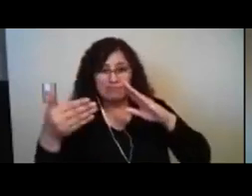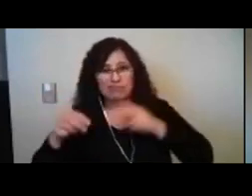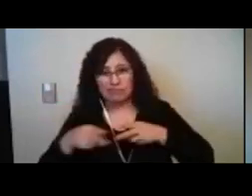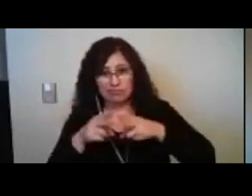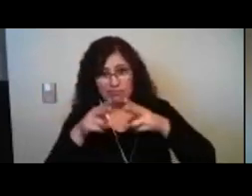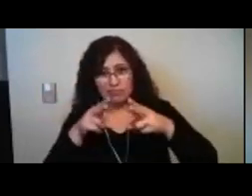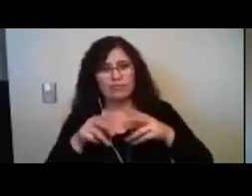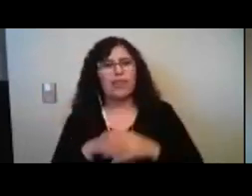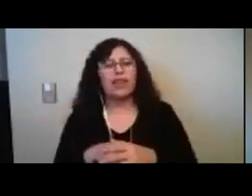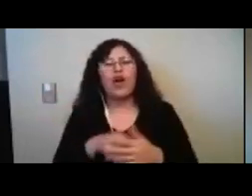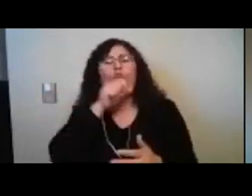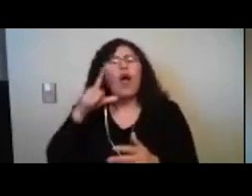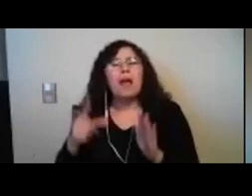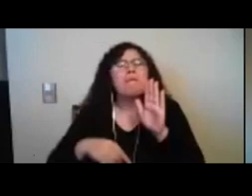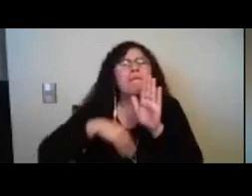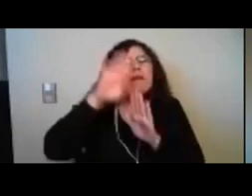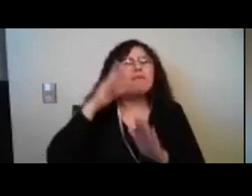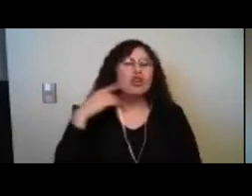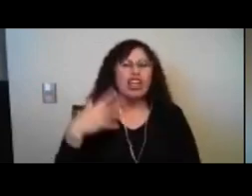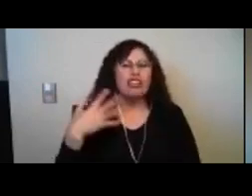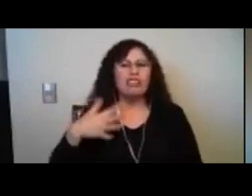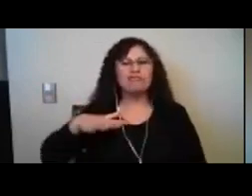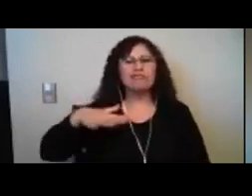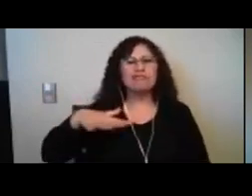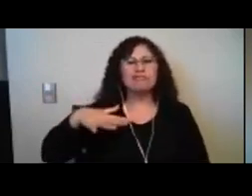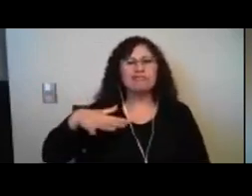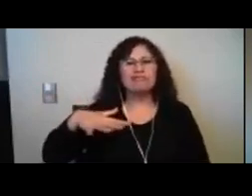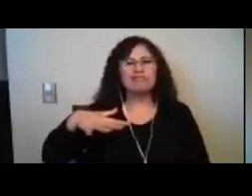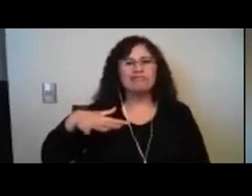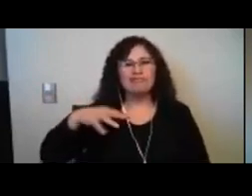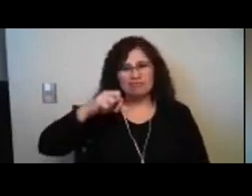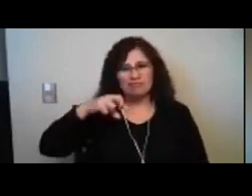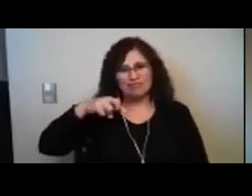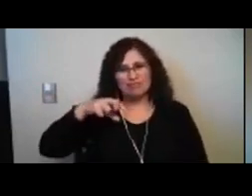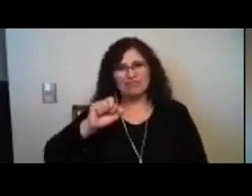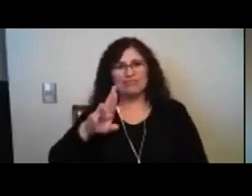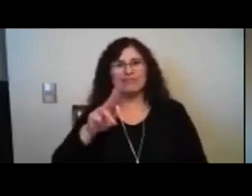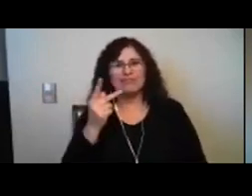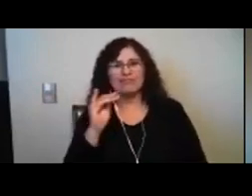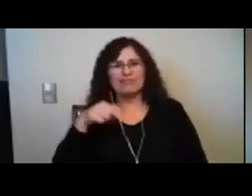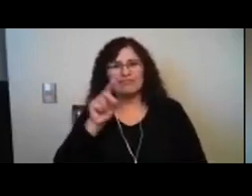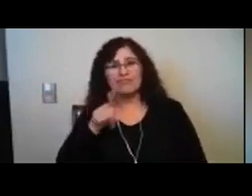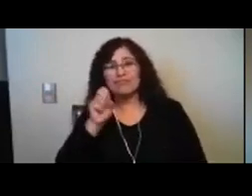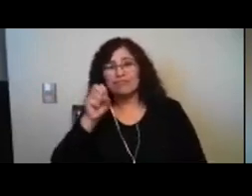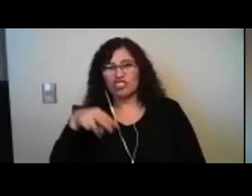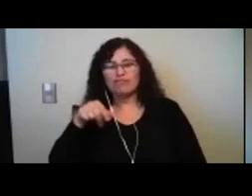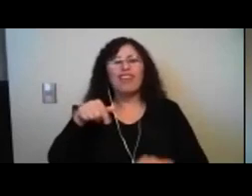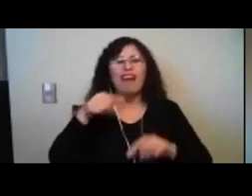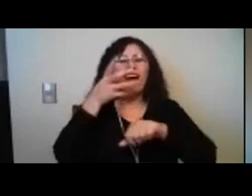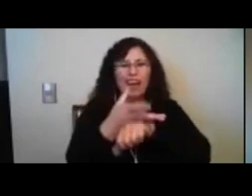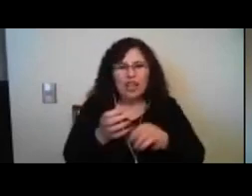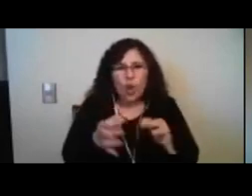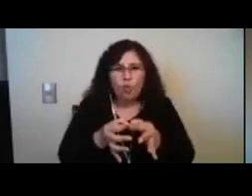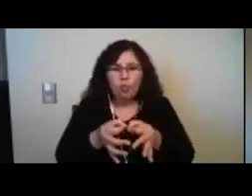La reina de todas es la enfermedad de Parkinson, ¿ya? Que tiene que ver con una lesión específica en uno de los núcleos